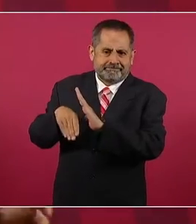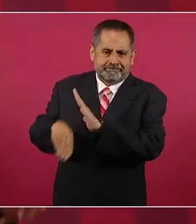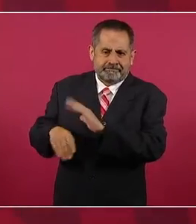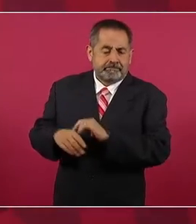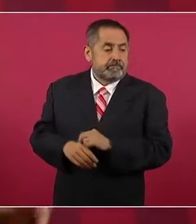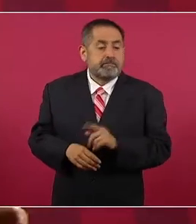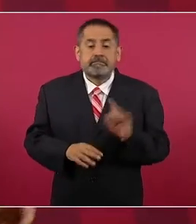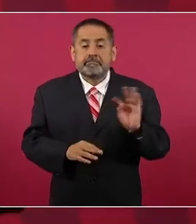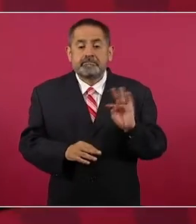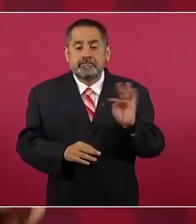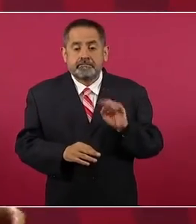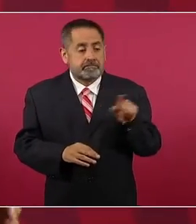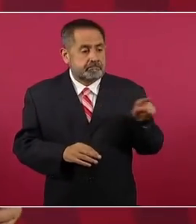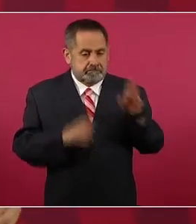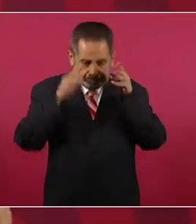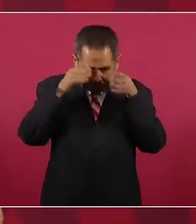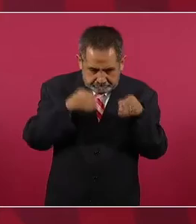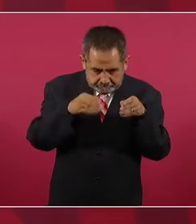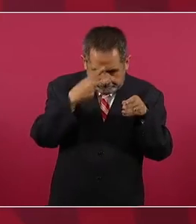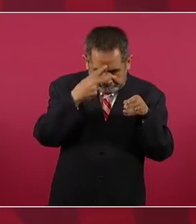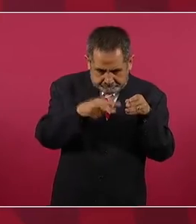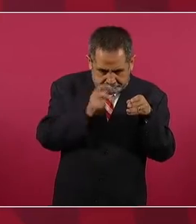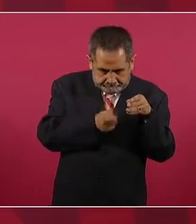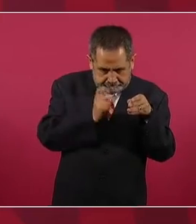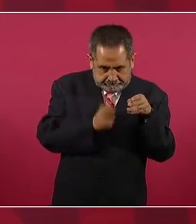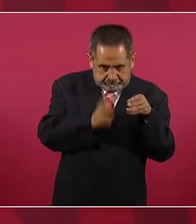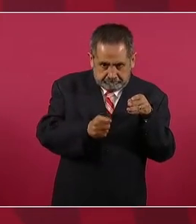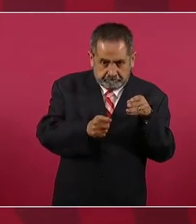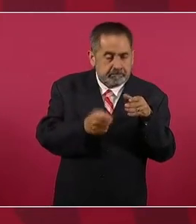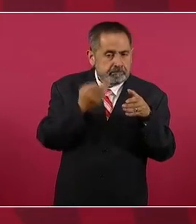más analizando el caso de México.